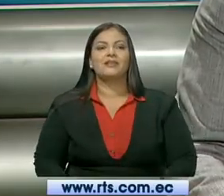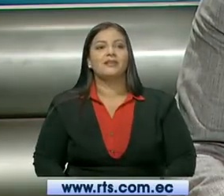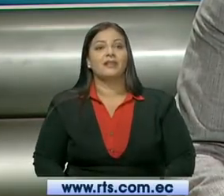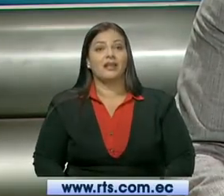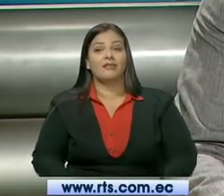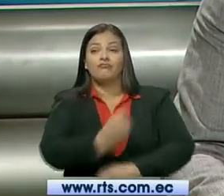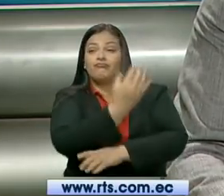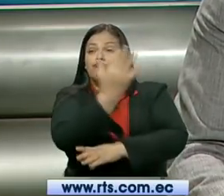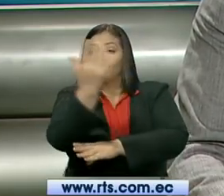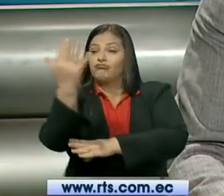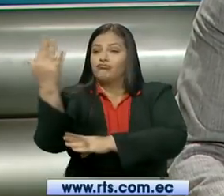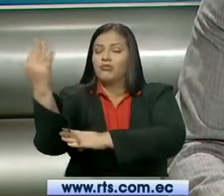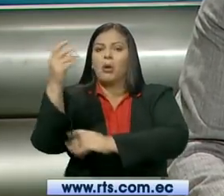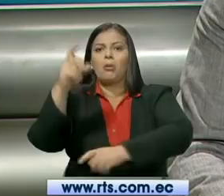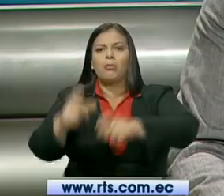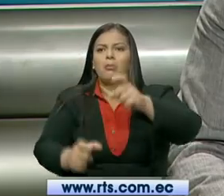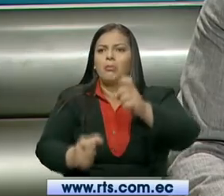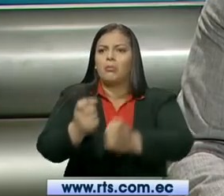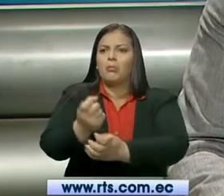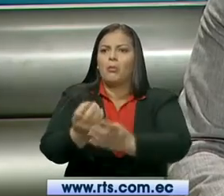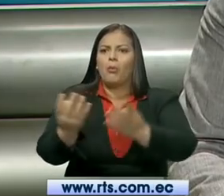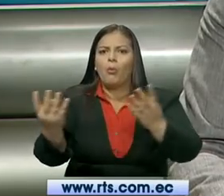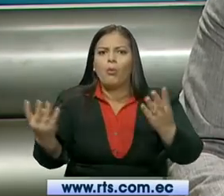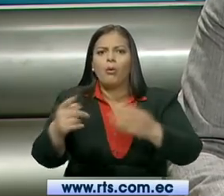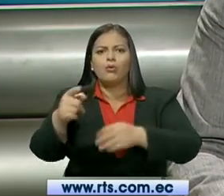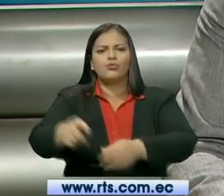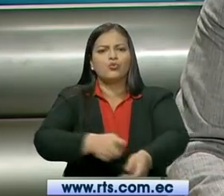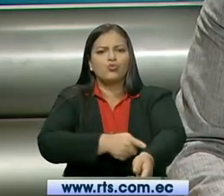Amazonía y de las costumbres de sus habitantes.